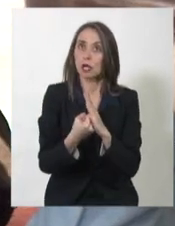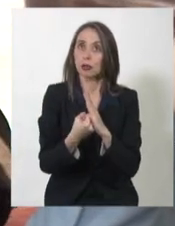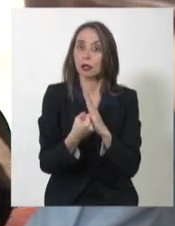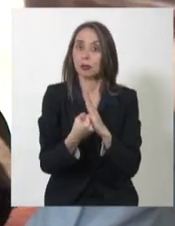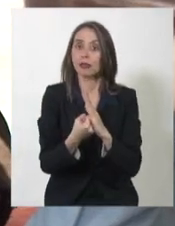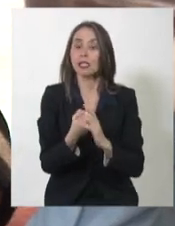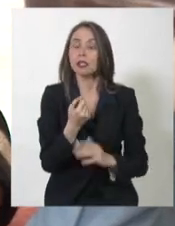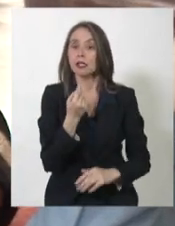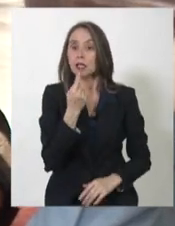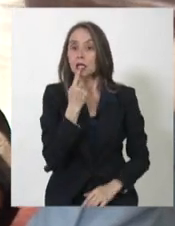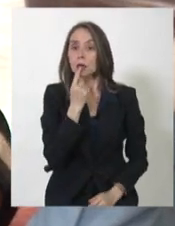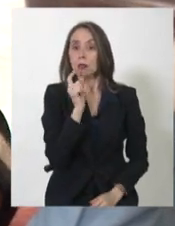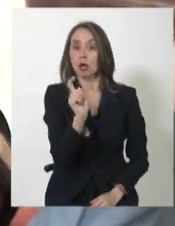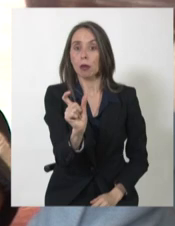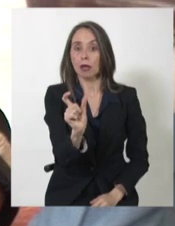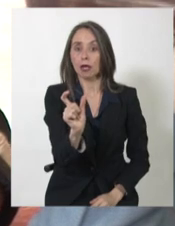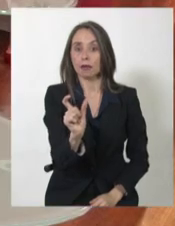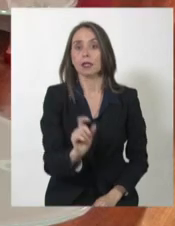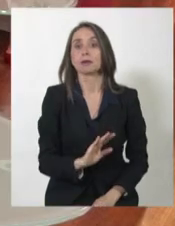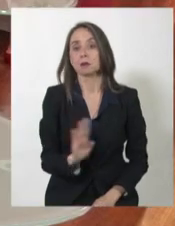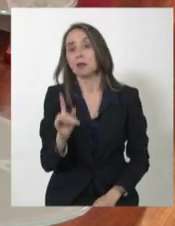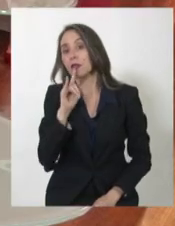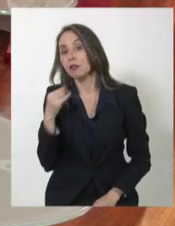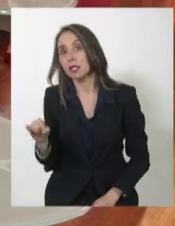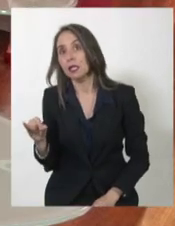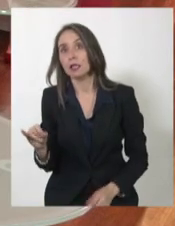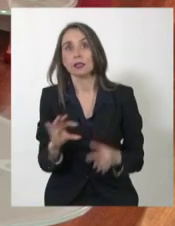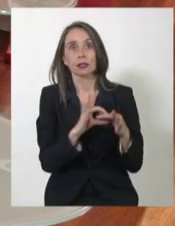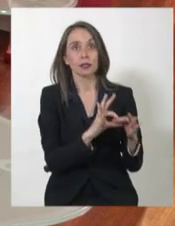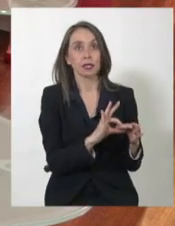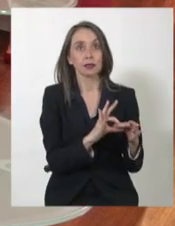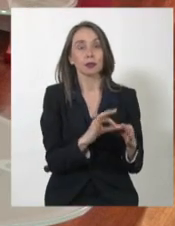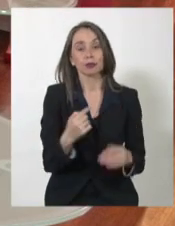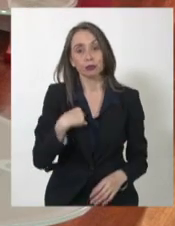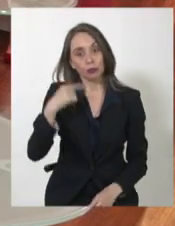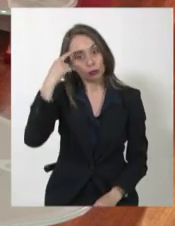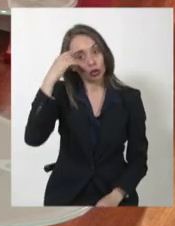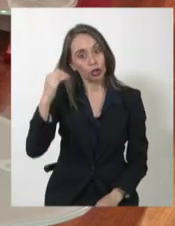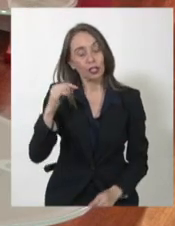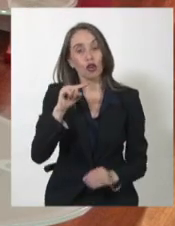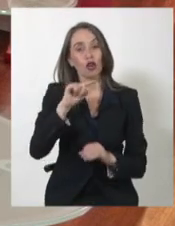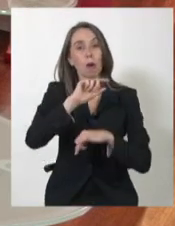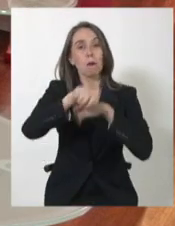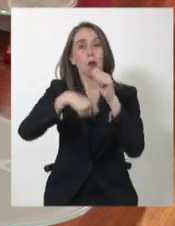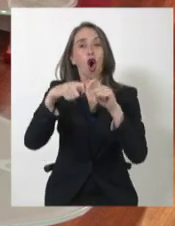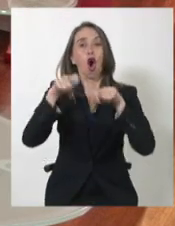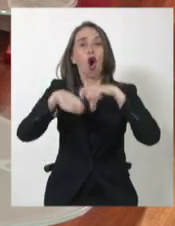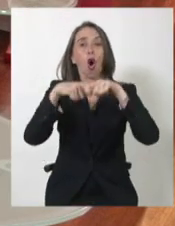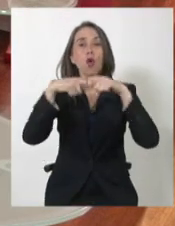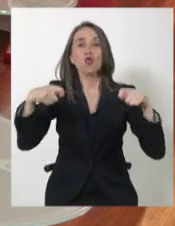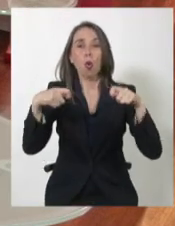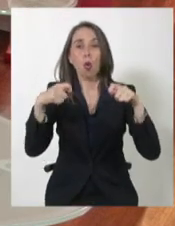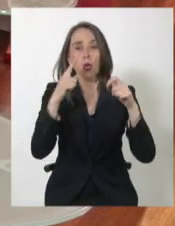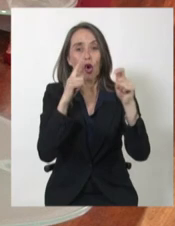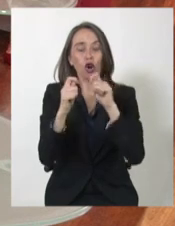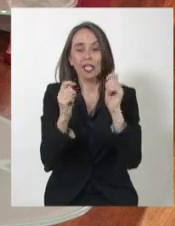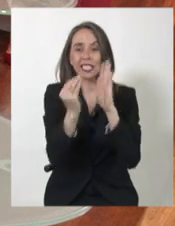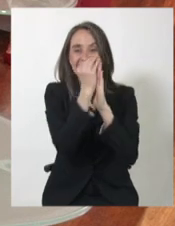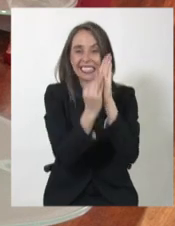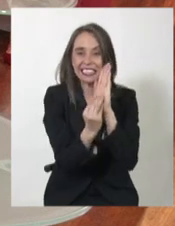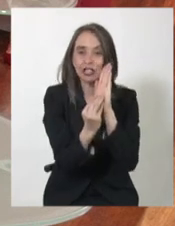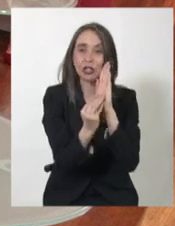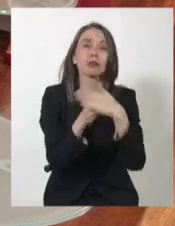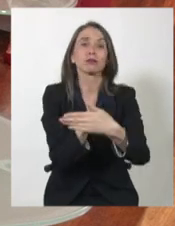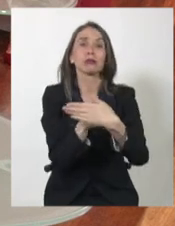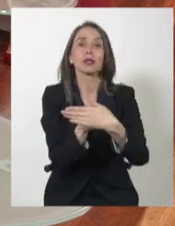finalmente. Eso creo yo. Gracias, Cecilia. Yo creo que el gran nudo crítico, hay nudos críticos materiales como de contenido, pero eso